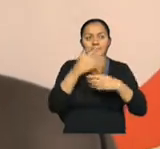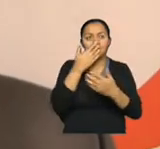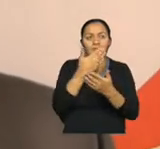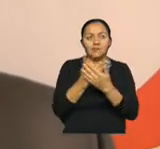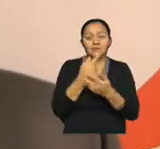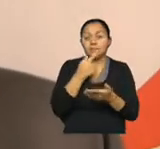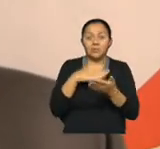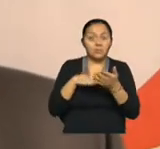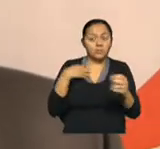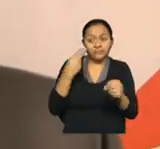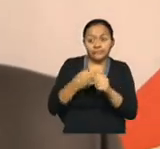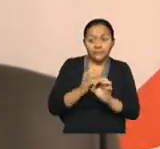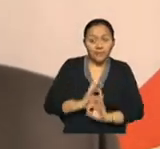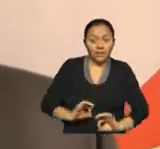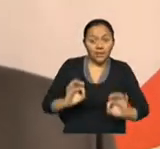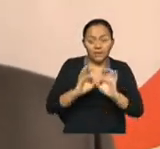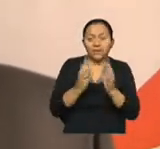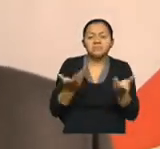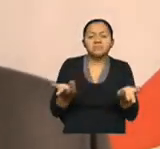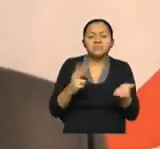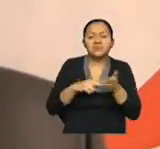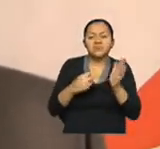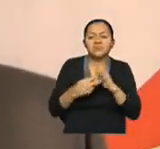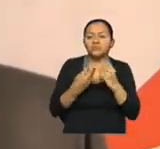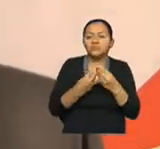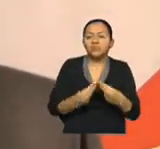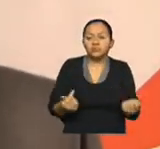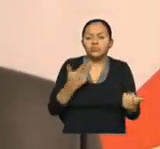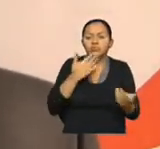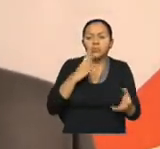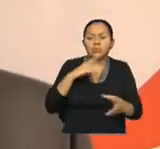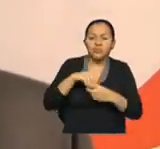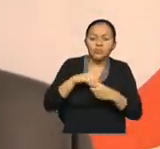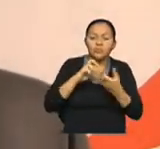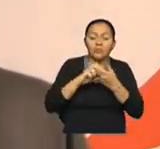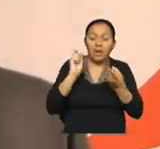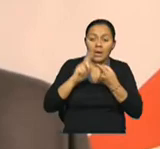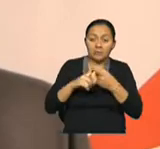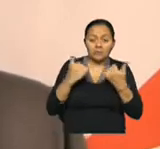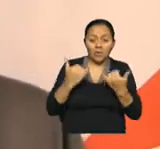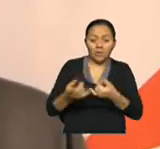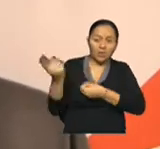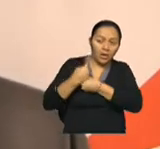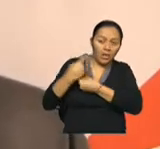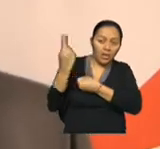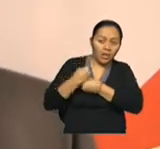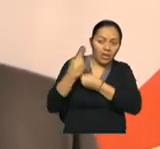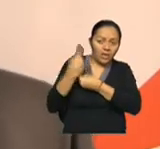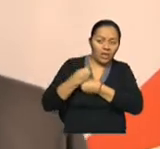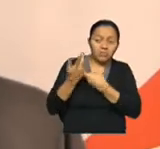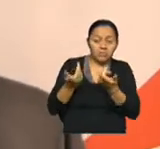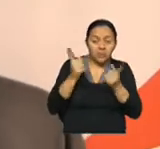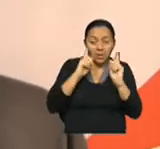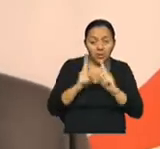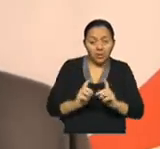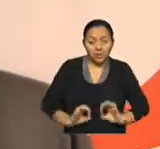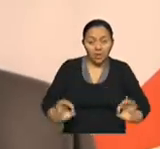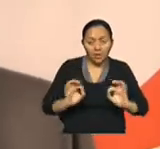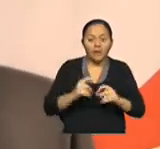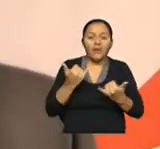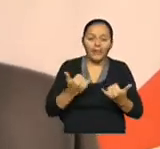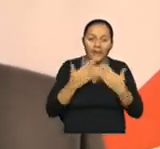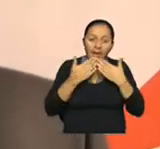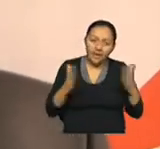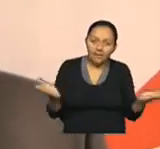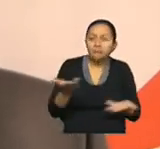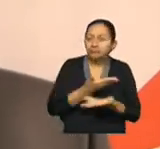nosotros no participamos con el Ministerio, yo creo que las soluciones las que se den van a ser las que hasta ahora se han hecho, impuestas y que no llegamos a las conclusiones y las necesidades,